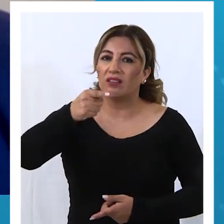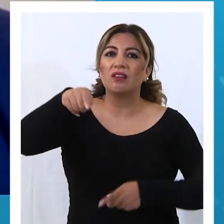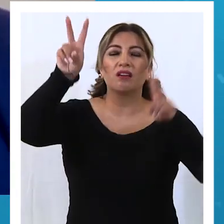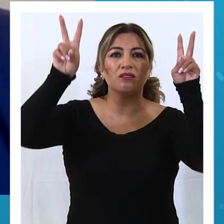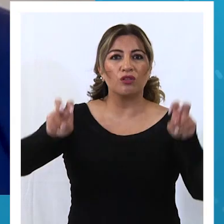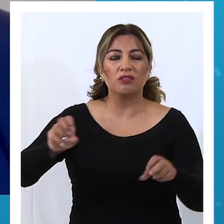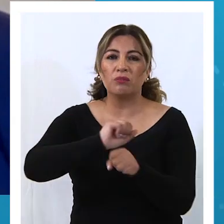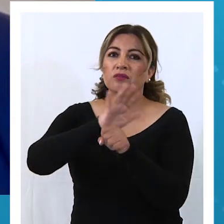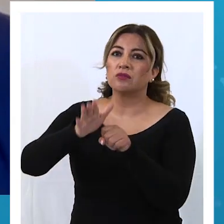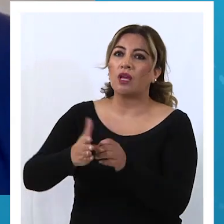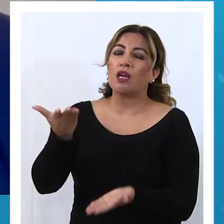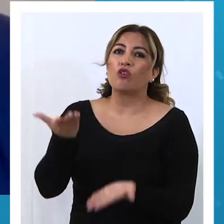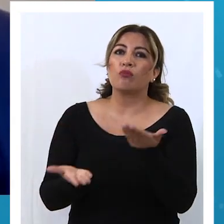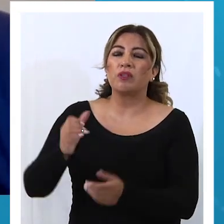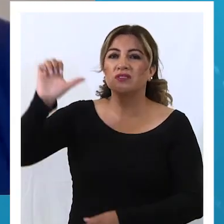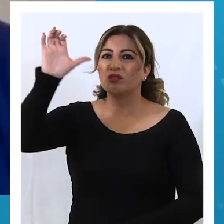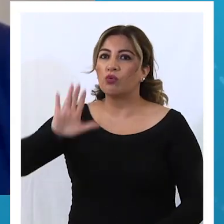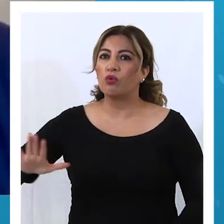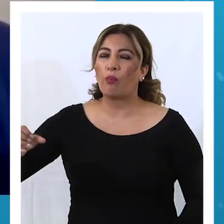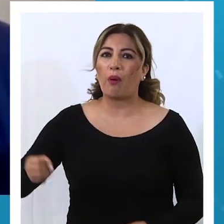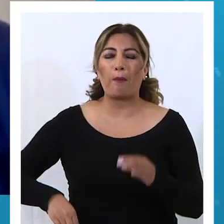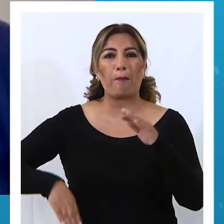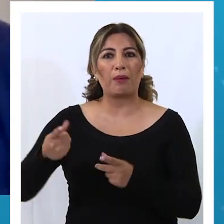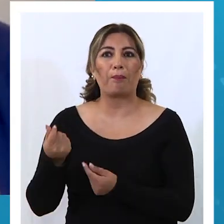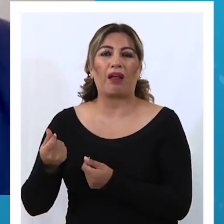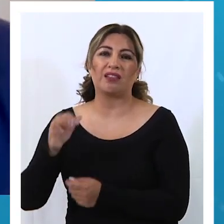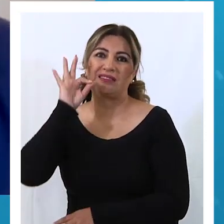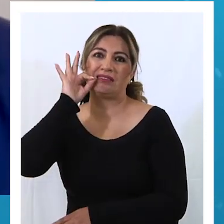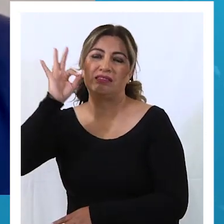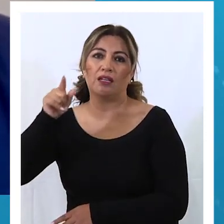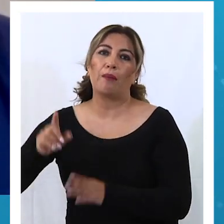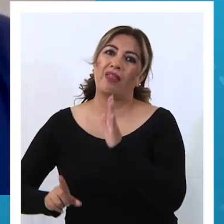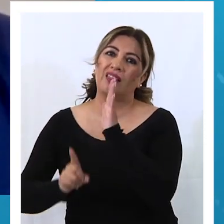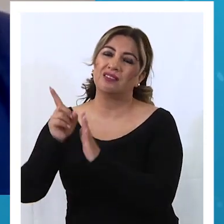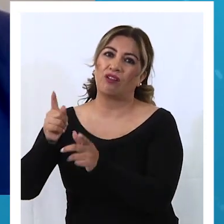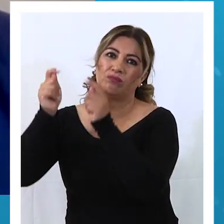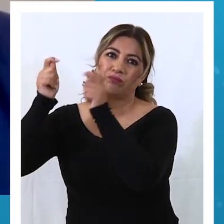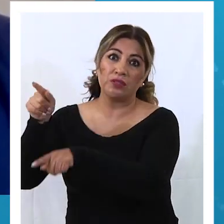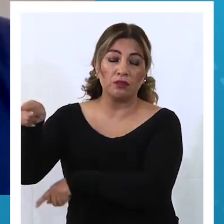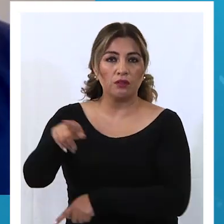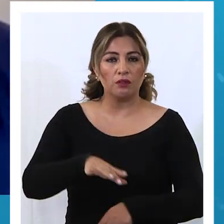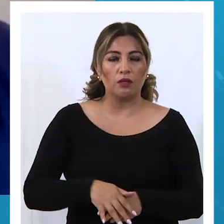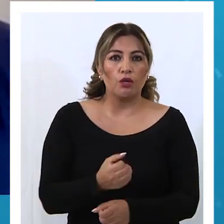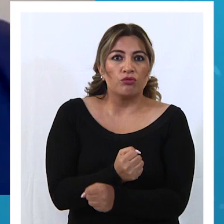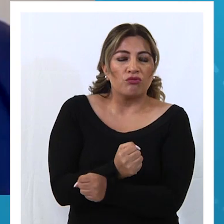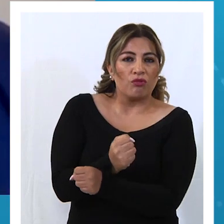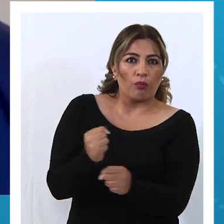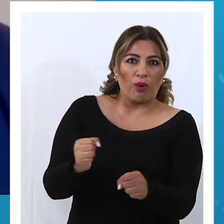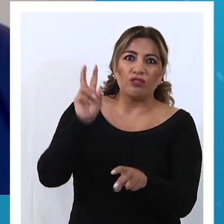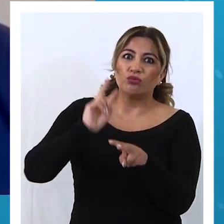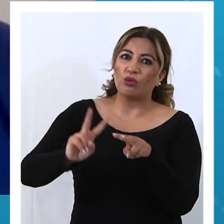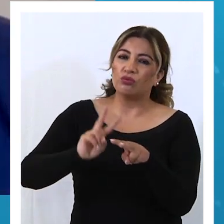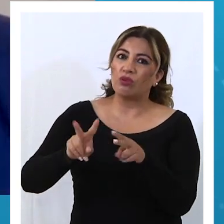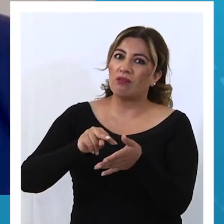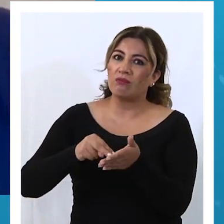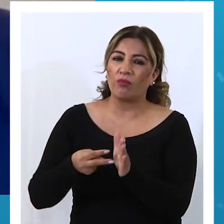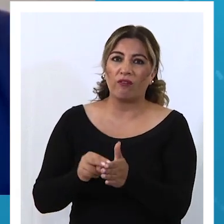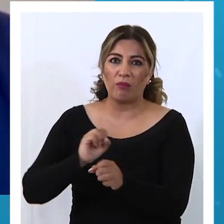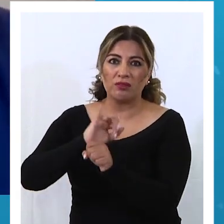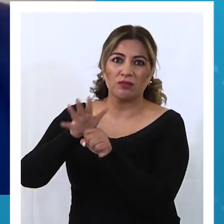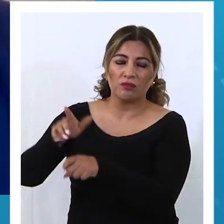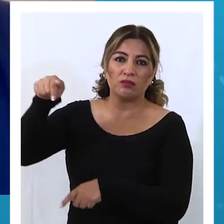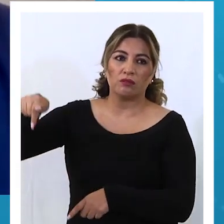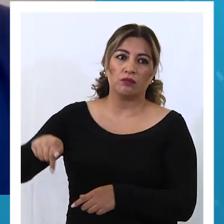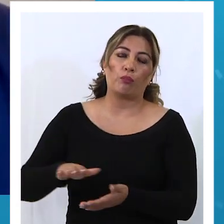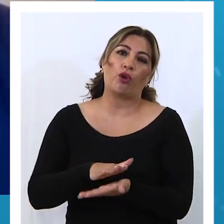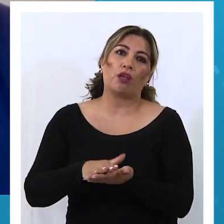esto, considerando que Europa, por ejemplo, que tiene mucho más dinero, que es mucho más desarrollado, tampoco ha podido solucionar el problema,